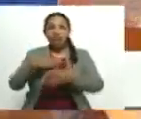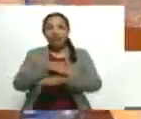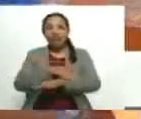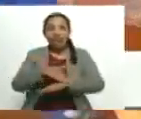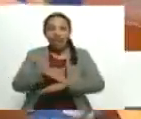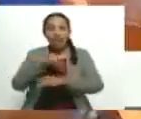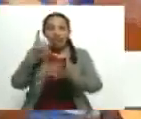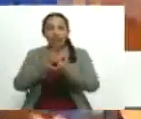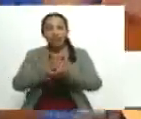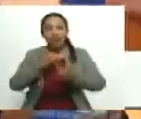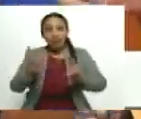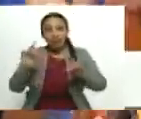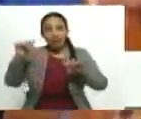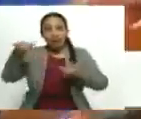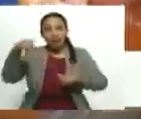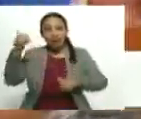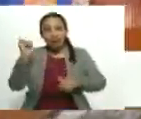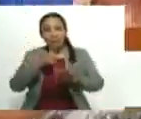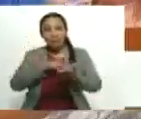de democracia,